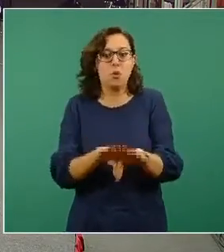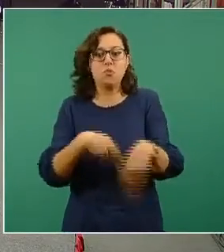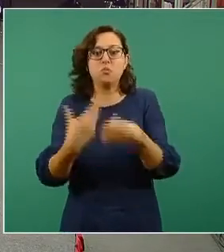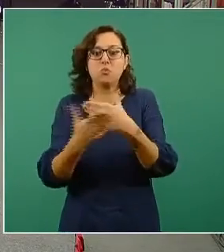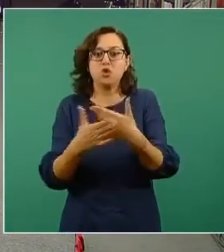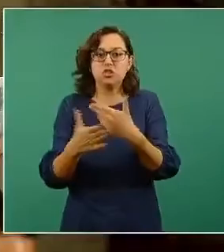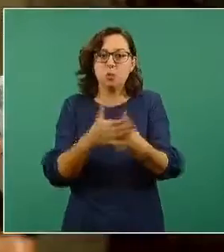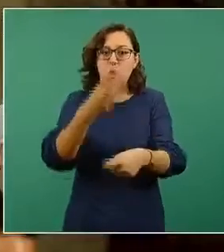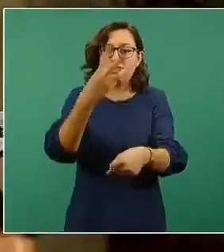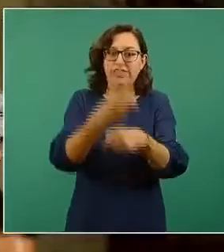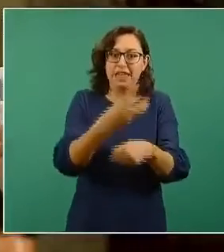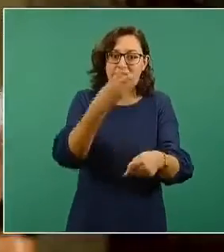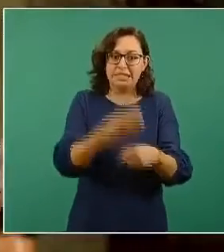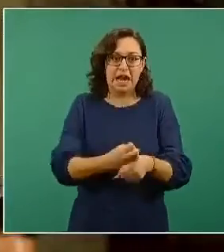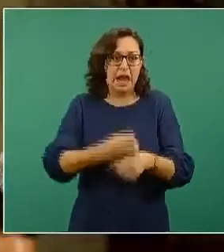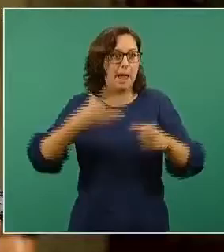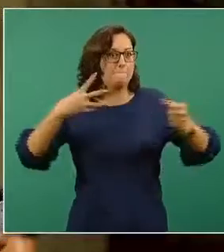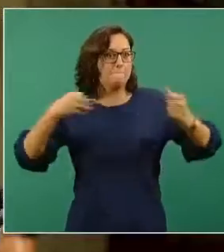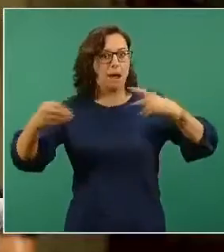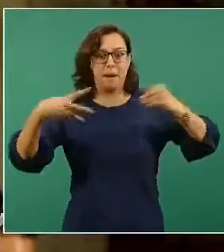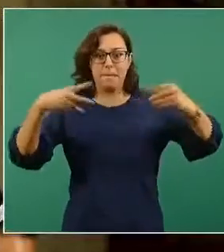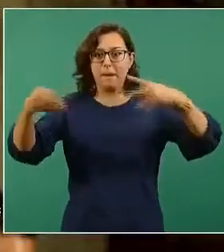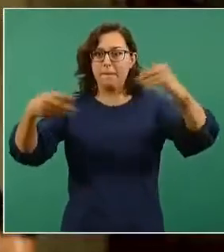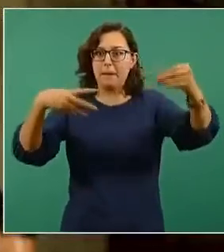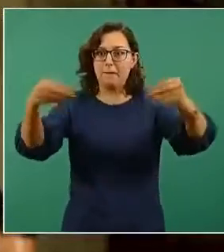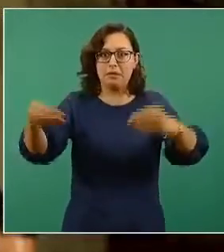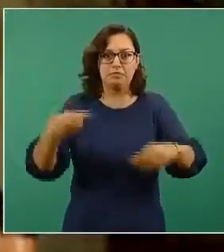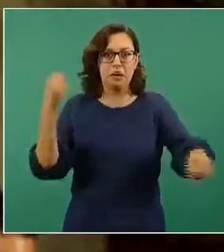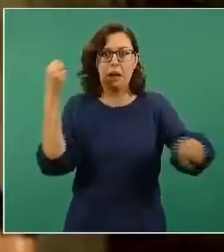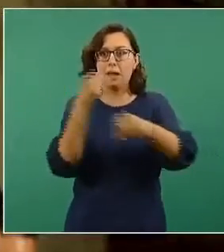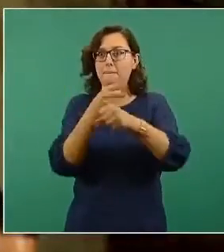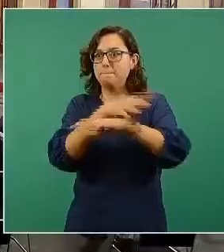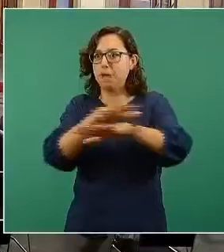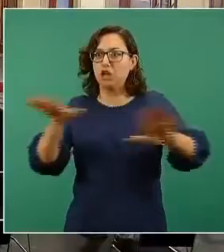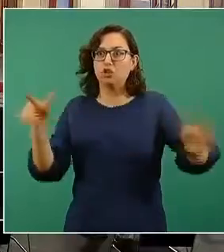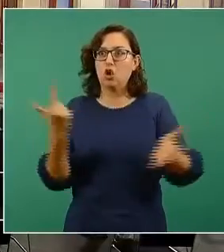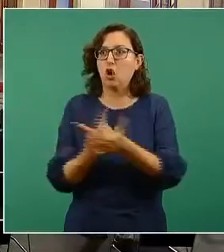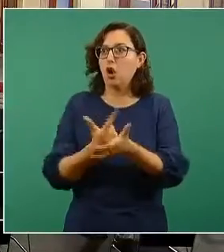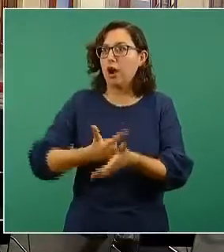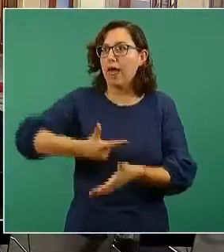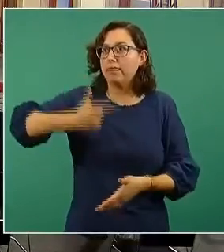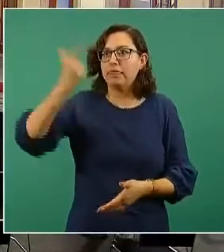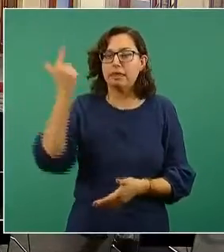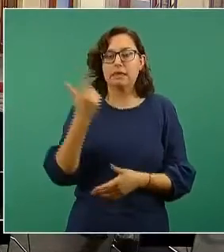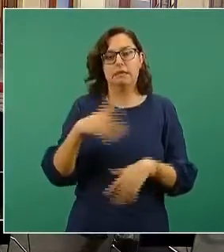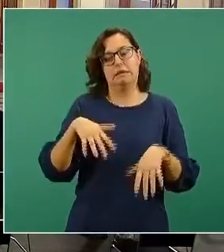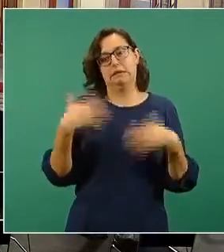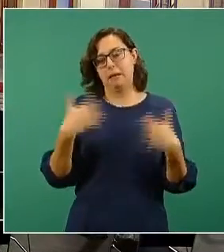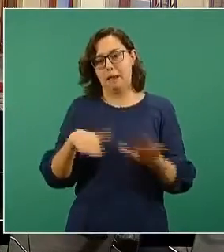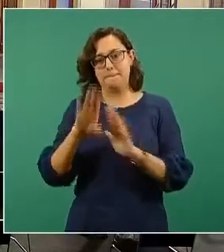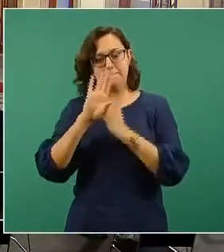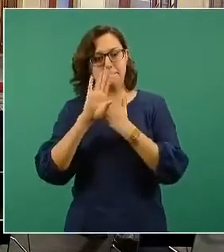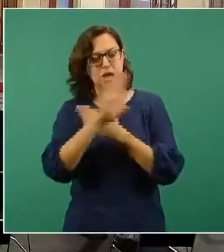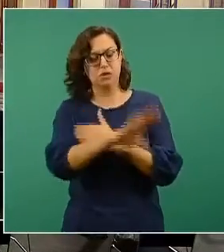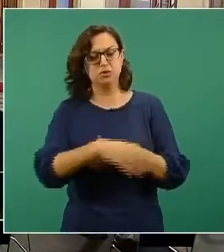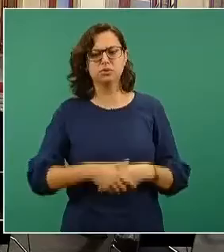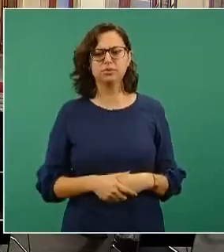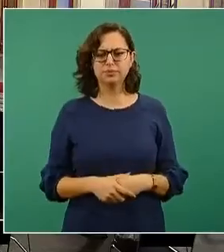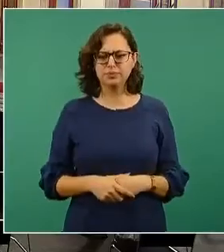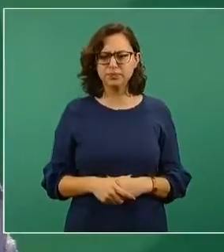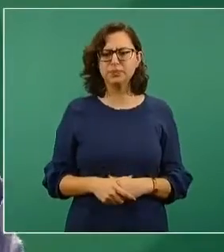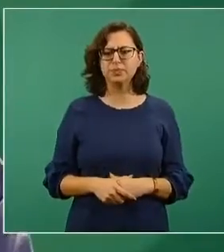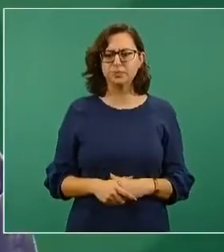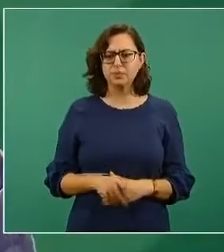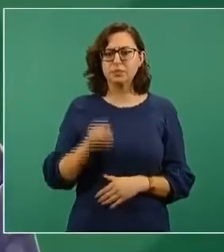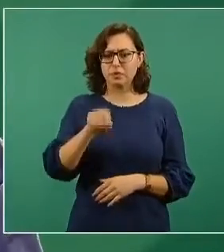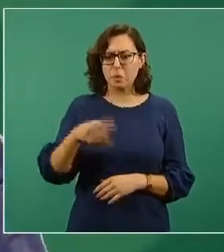sea con impacto tan grande? Muchas gracias. Cómo no, qué buena pregunta. Estoy pensando en todas las repercusiones que tiene,